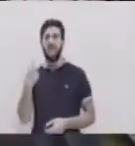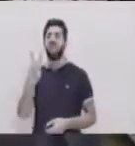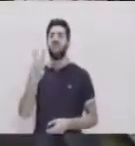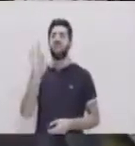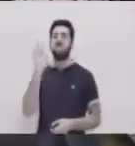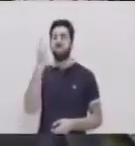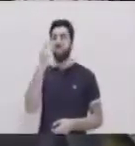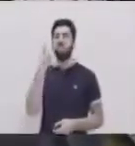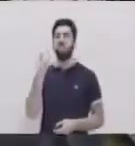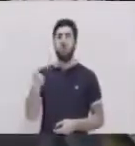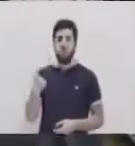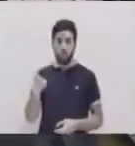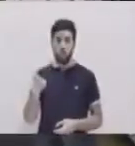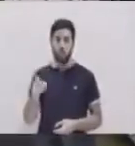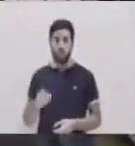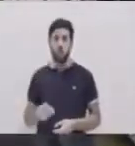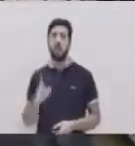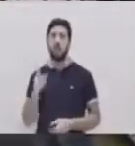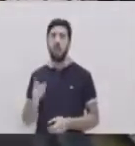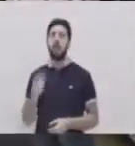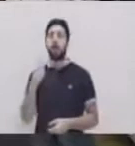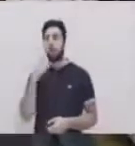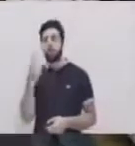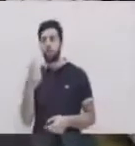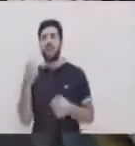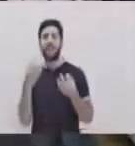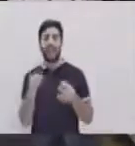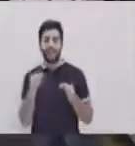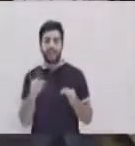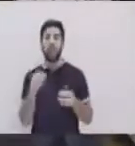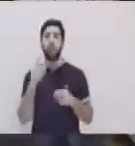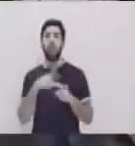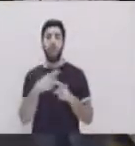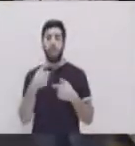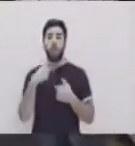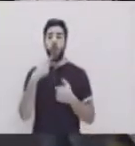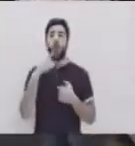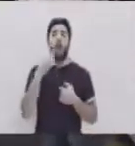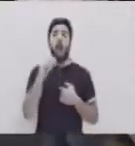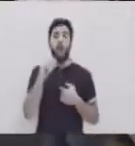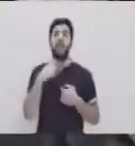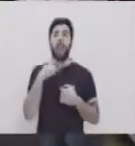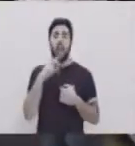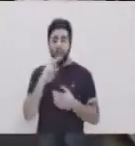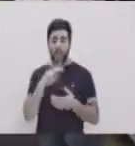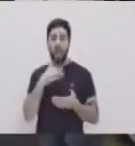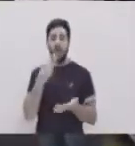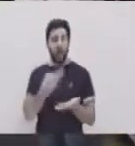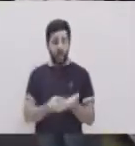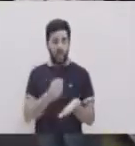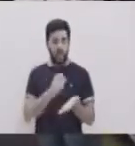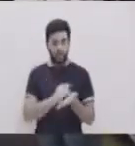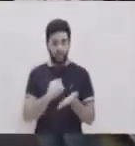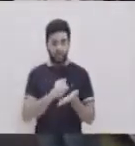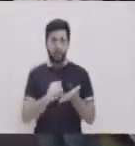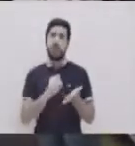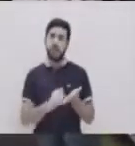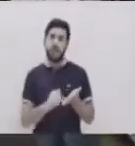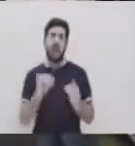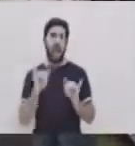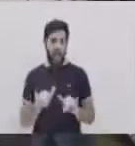novelas guatemaltecas es que buscan reproducir el habla. Entonces por eso en ese sentido utilizan como